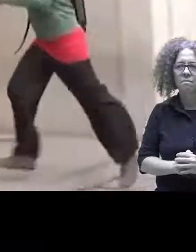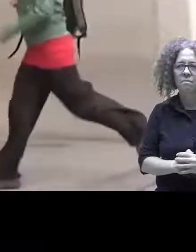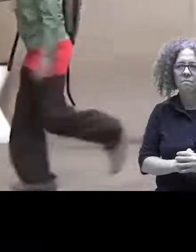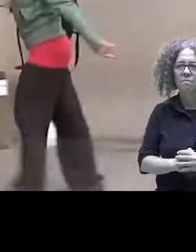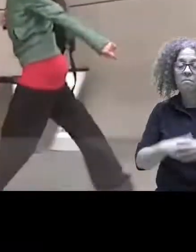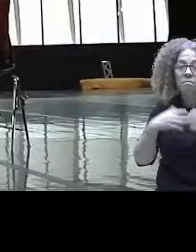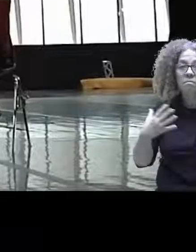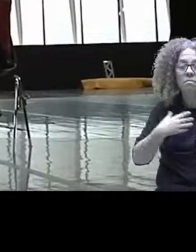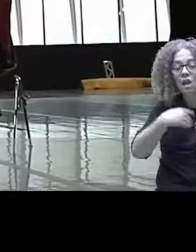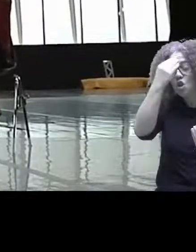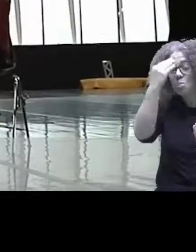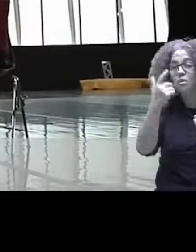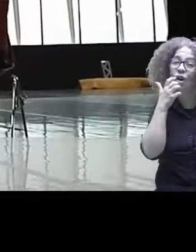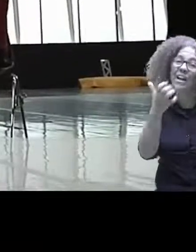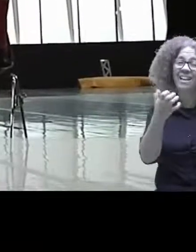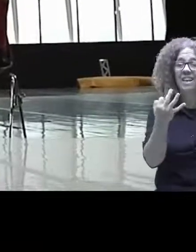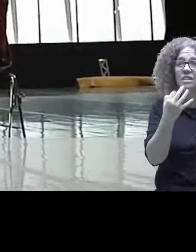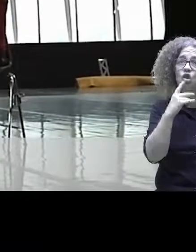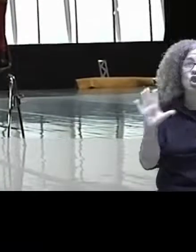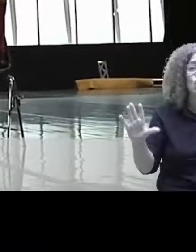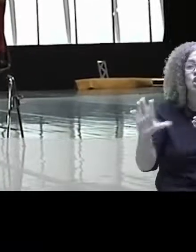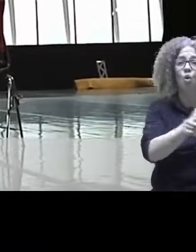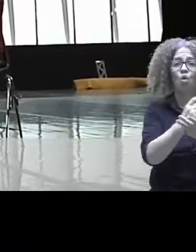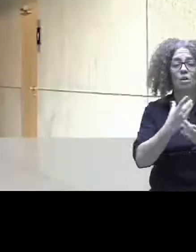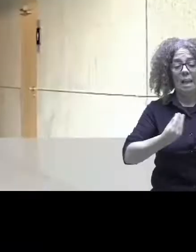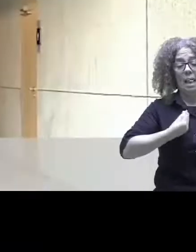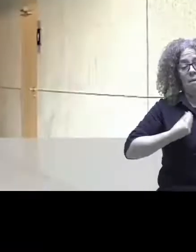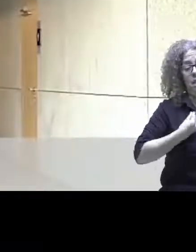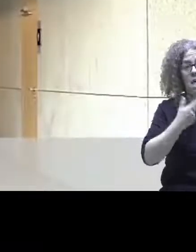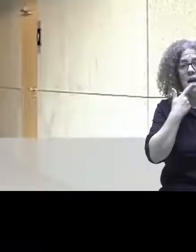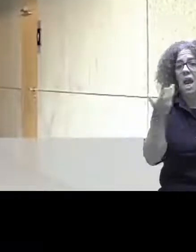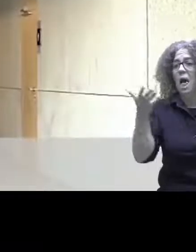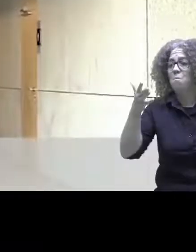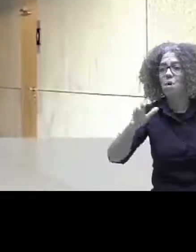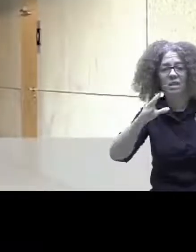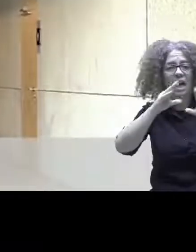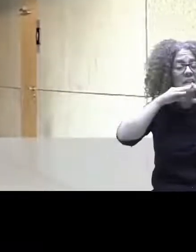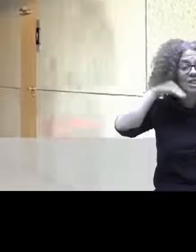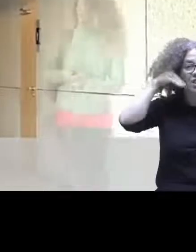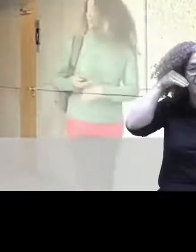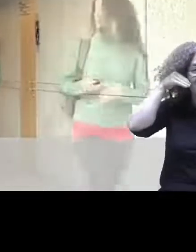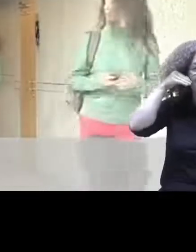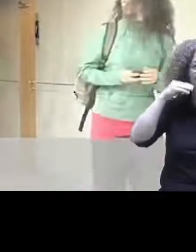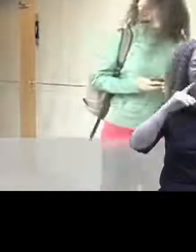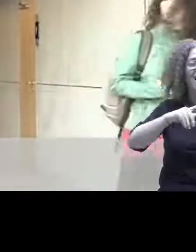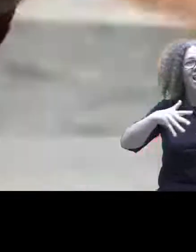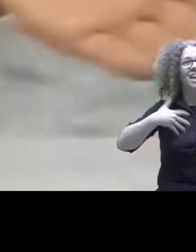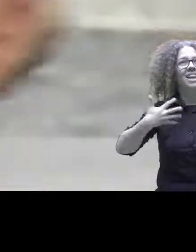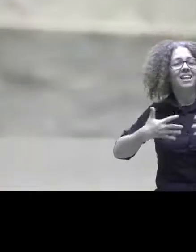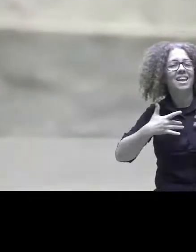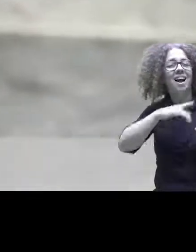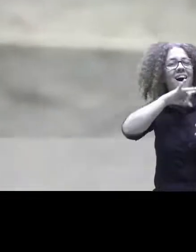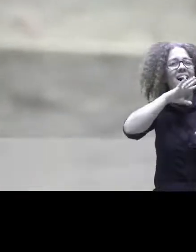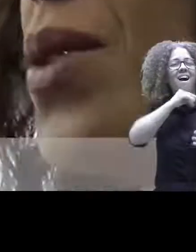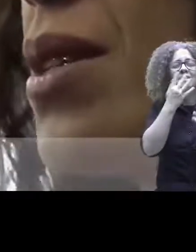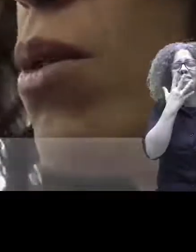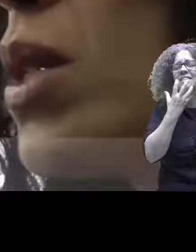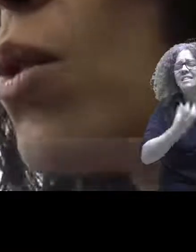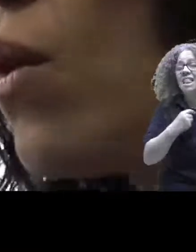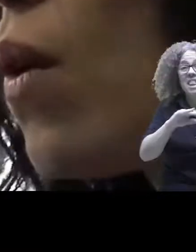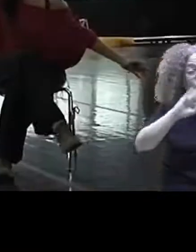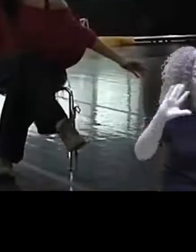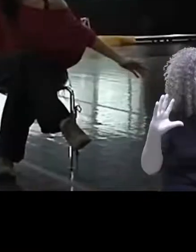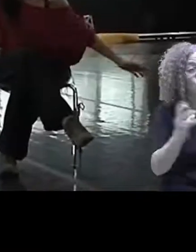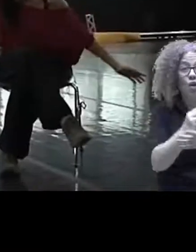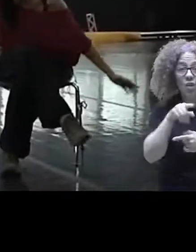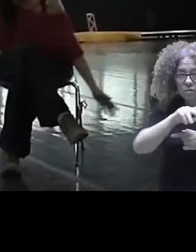Yo creo que arte es todo, es la vida, es la muerte, es la sonrisa, es la alegría, es la tristeza,